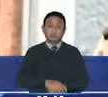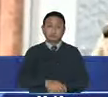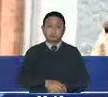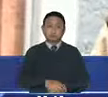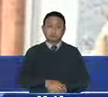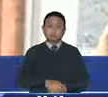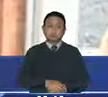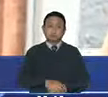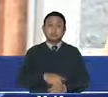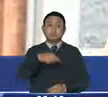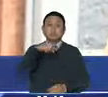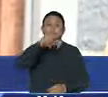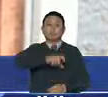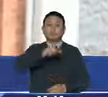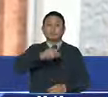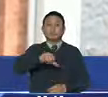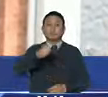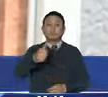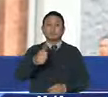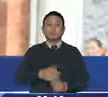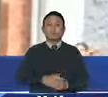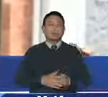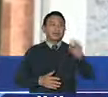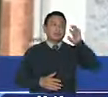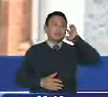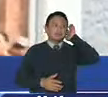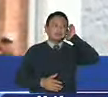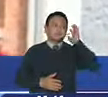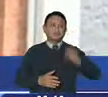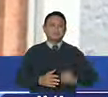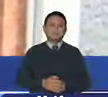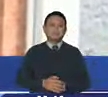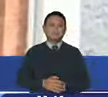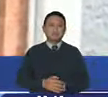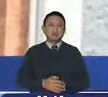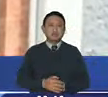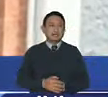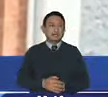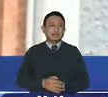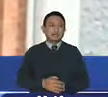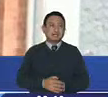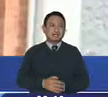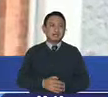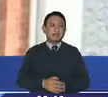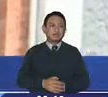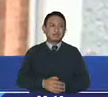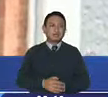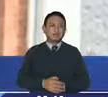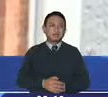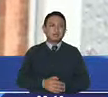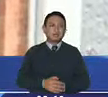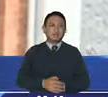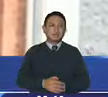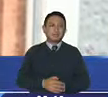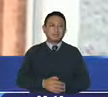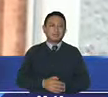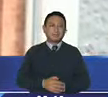eran extranjeros, a bordo de una motocicleta, alerta a los ciudadanos indicando de que supuestamente